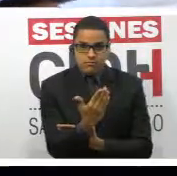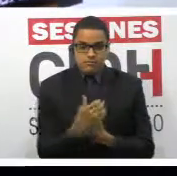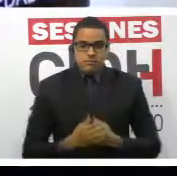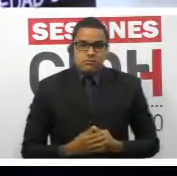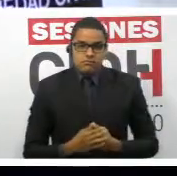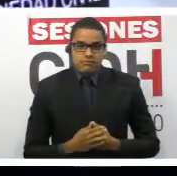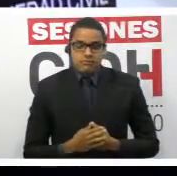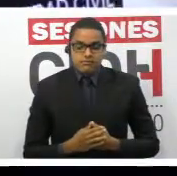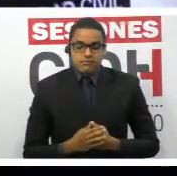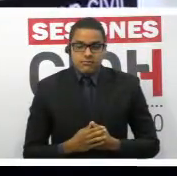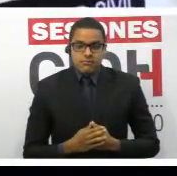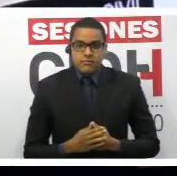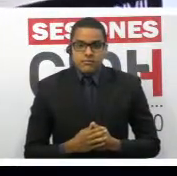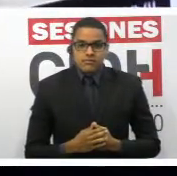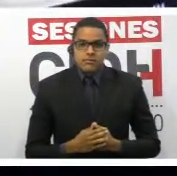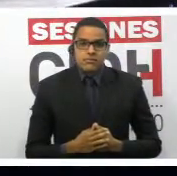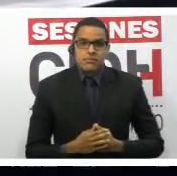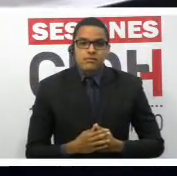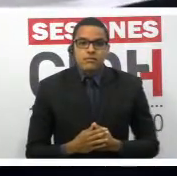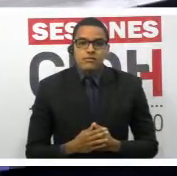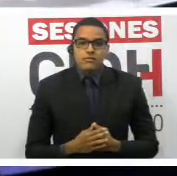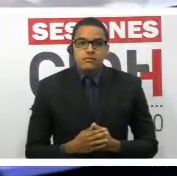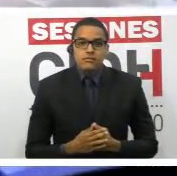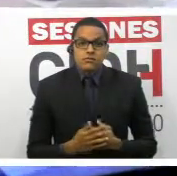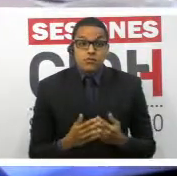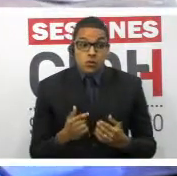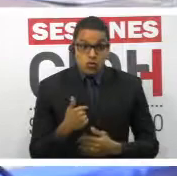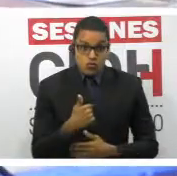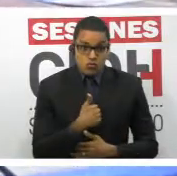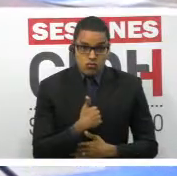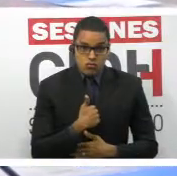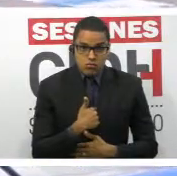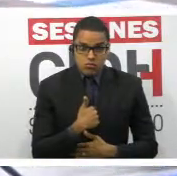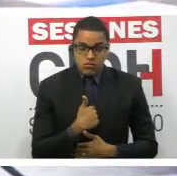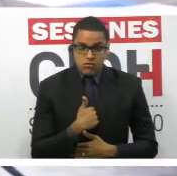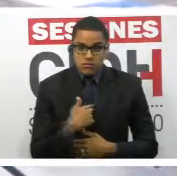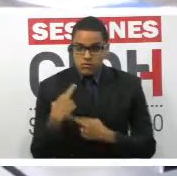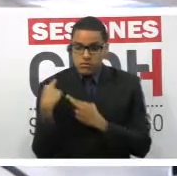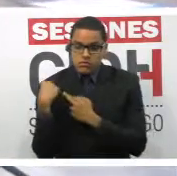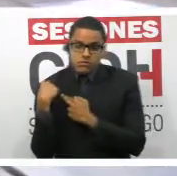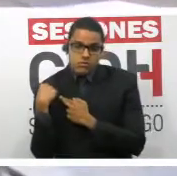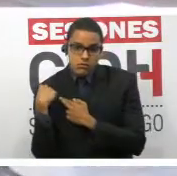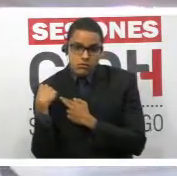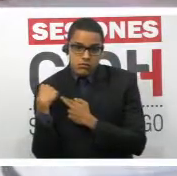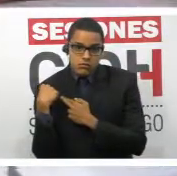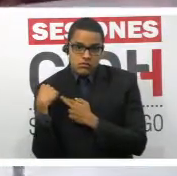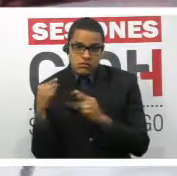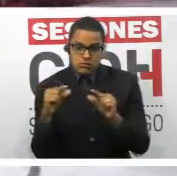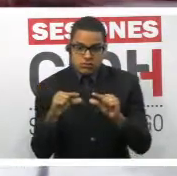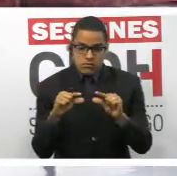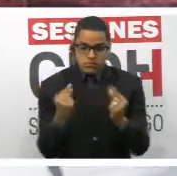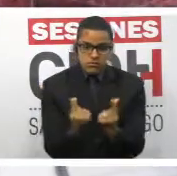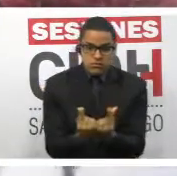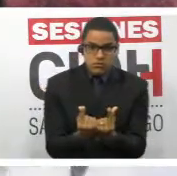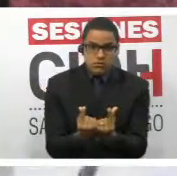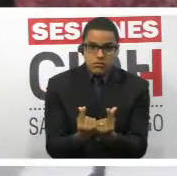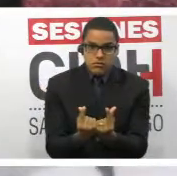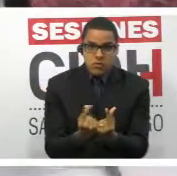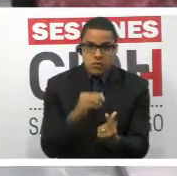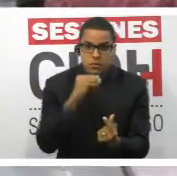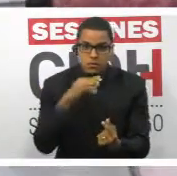comisión pues representó el círculo de mujeres con discapacidad de la república dominicana